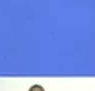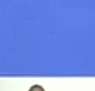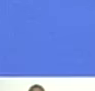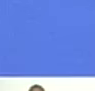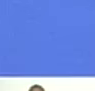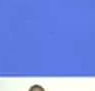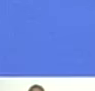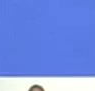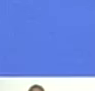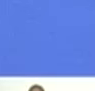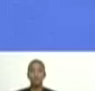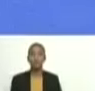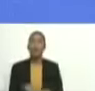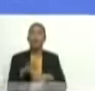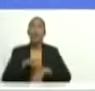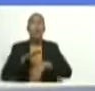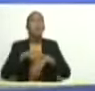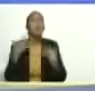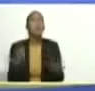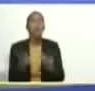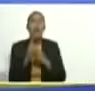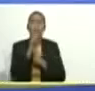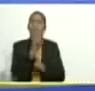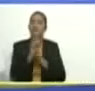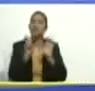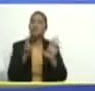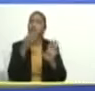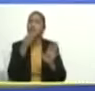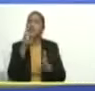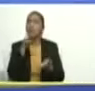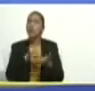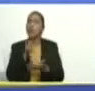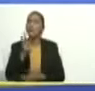¿Y por qué 17 de diciembre de 2030, compañero?